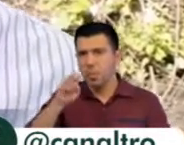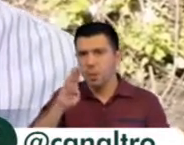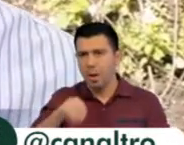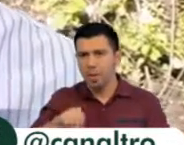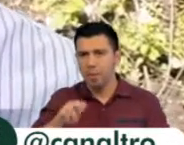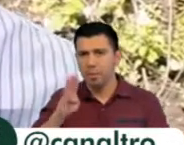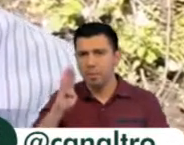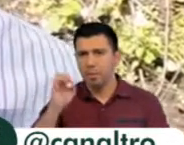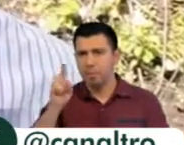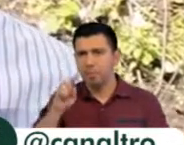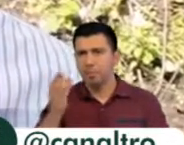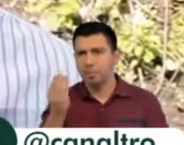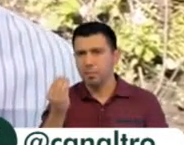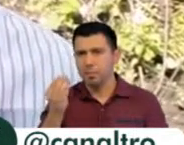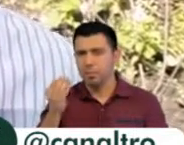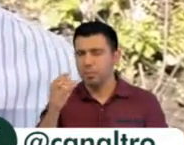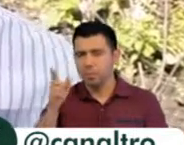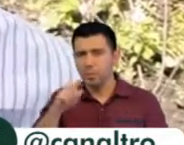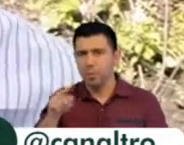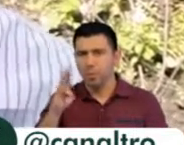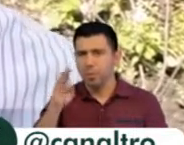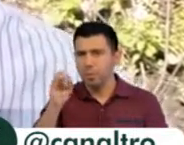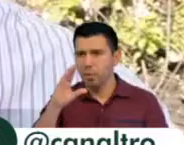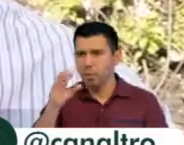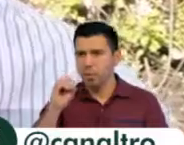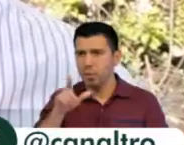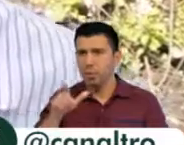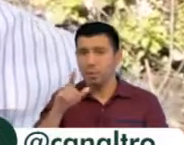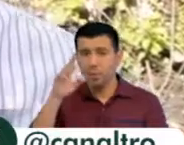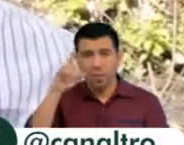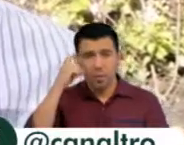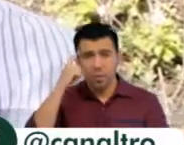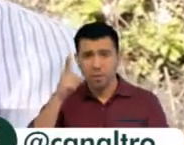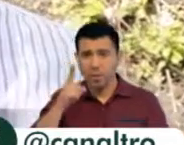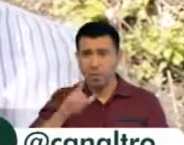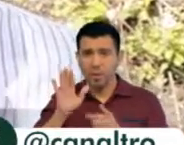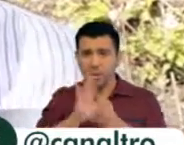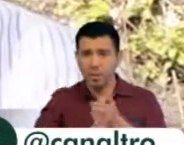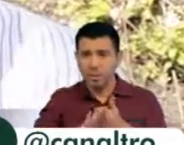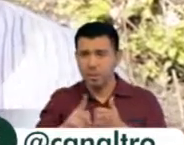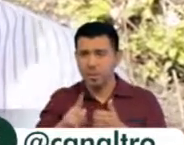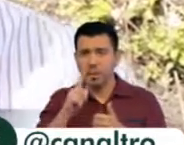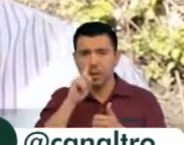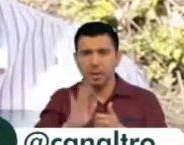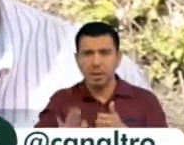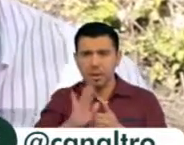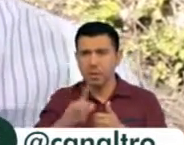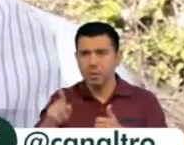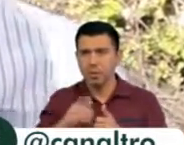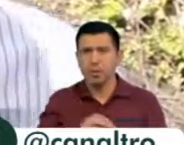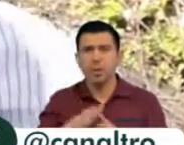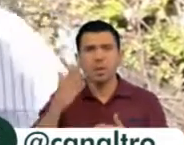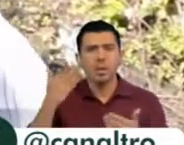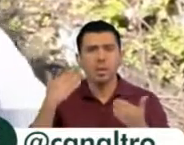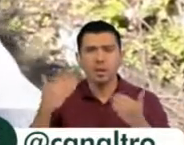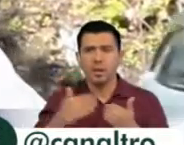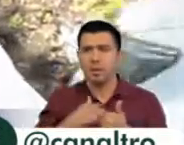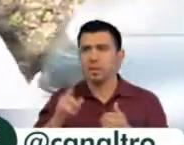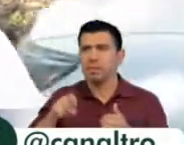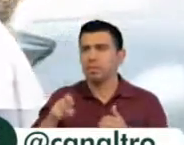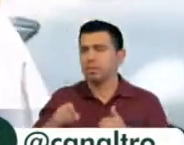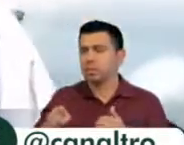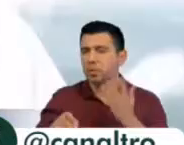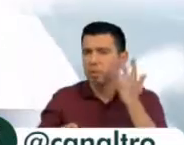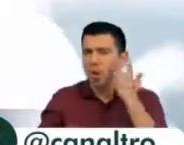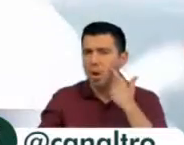vía que realmente necesita inversión por parte del gobierno departamental, por parte del gobierno nacional, porque nuestros campesinos tienen que vivir esto